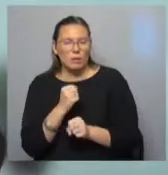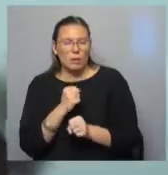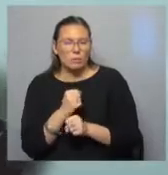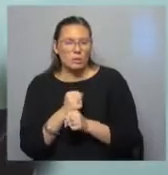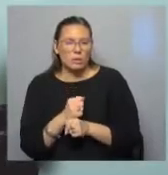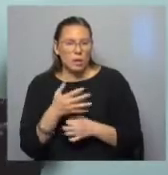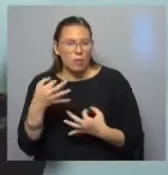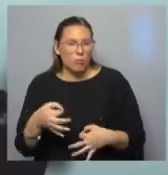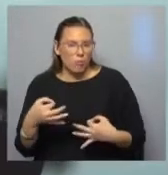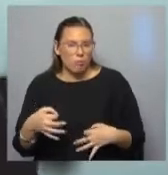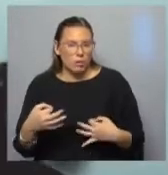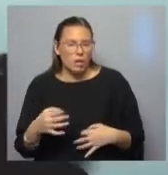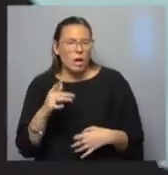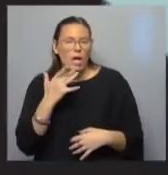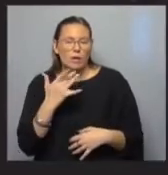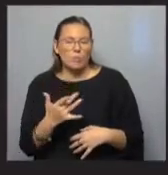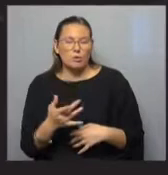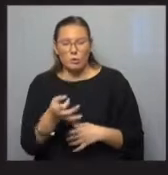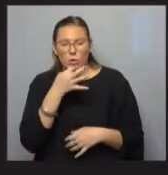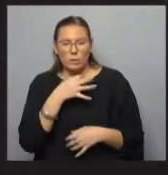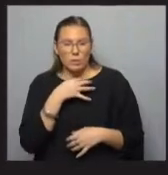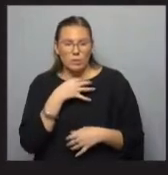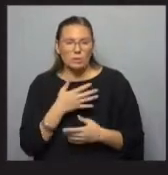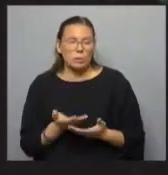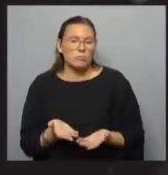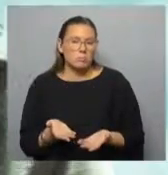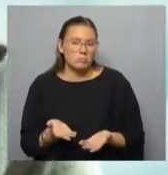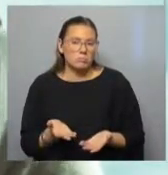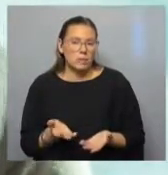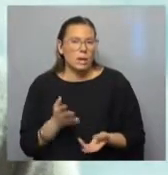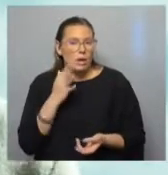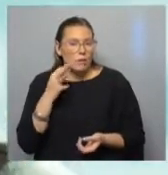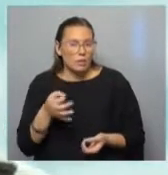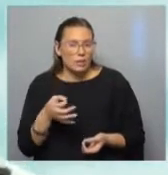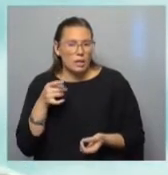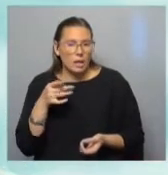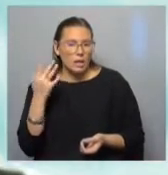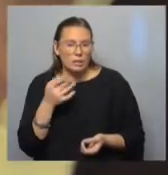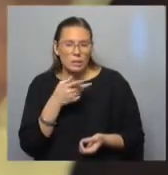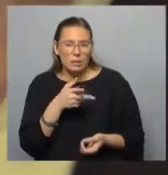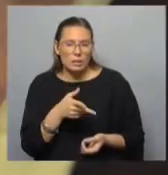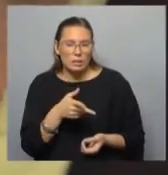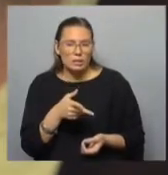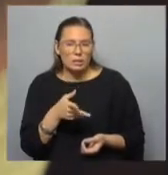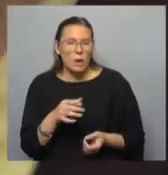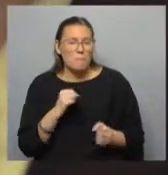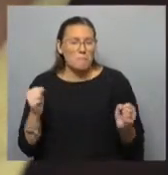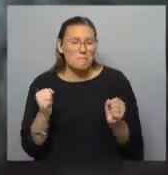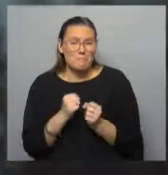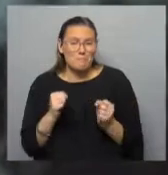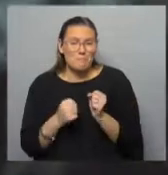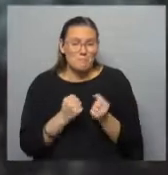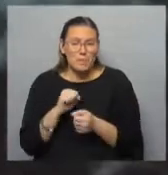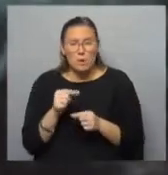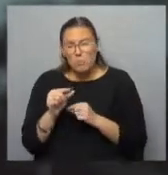y han sido como muy, muy, muy hermosas las devoluciones. Entonces, la verdad, en eso que era todos los miedos que uno va teniendo,